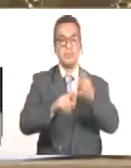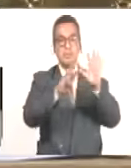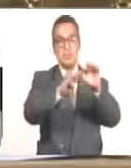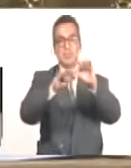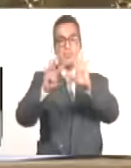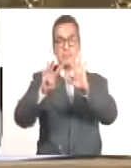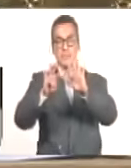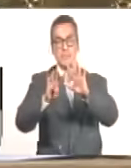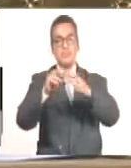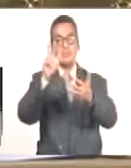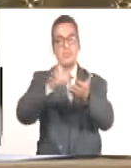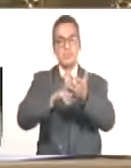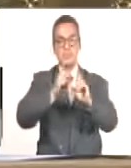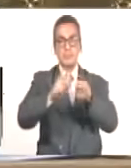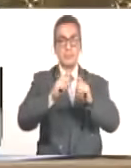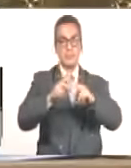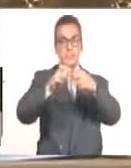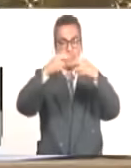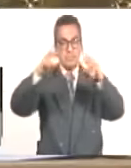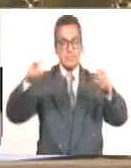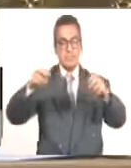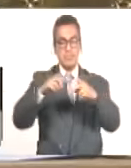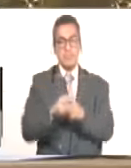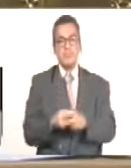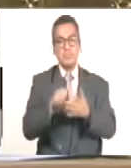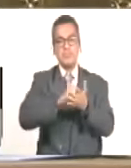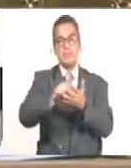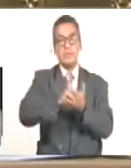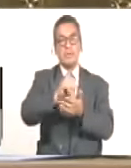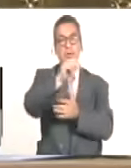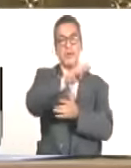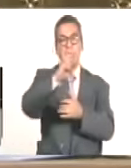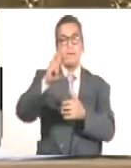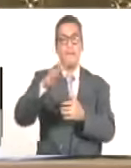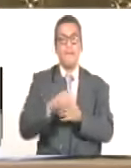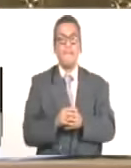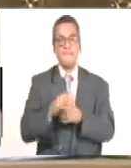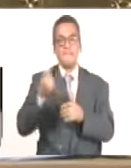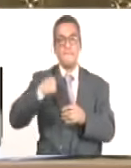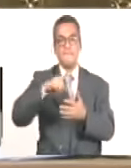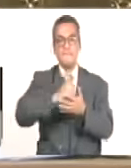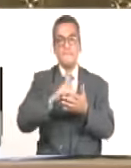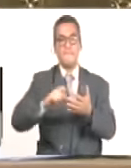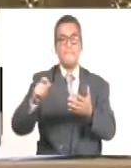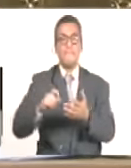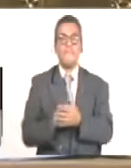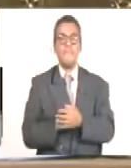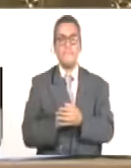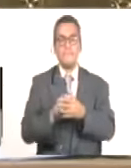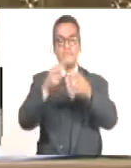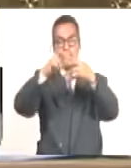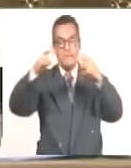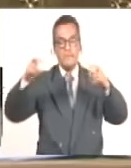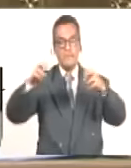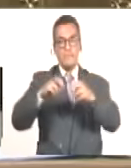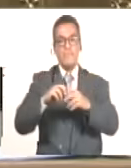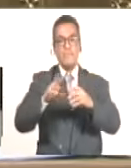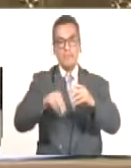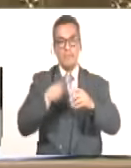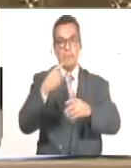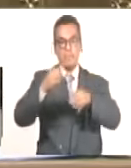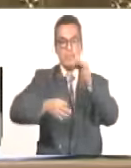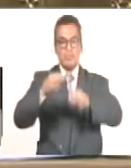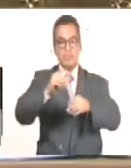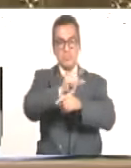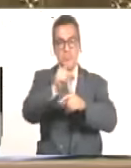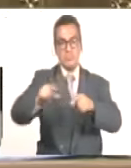99º, se propone aprobar con modificación la denominación del epígrafe del artículo 44, el cual queda redactado en los siguientes términos. Epígrafe, capacidad jurídica